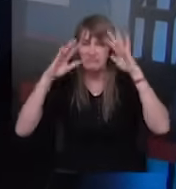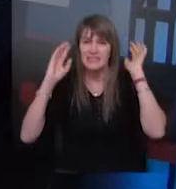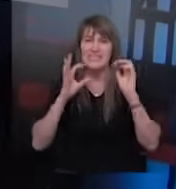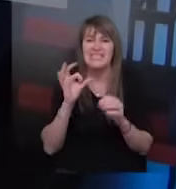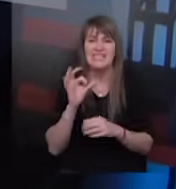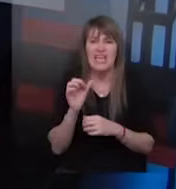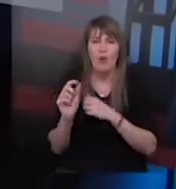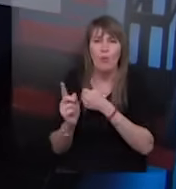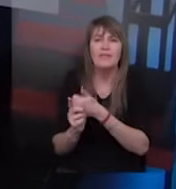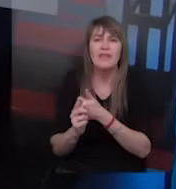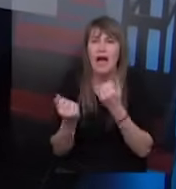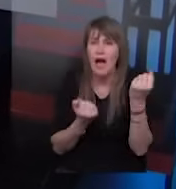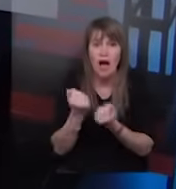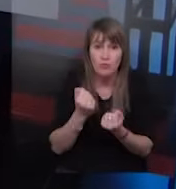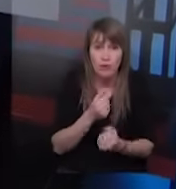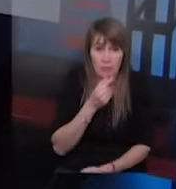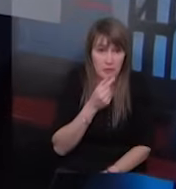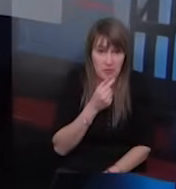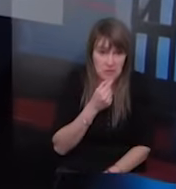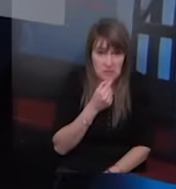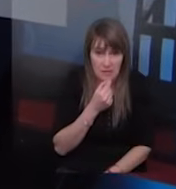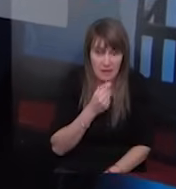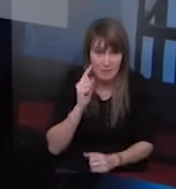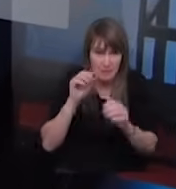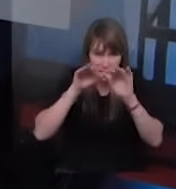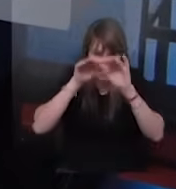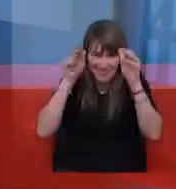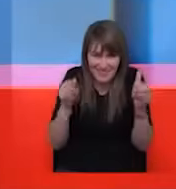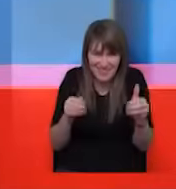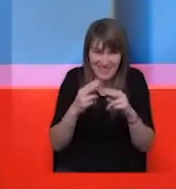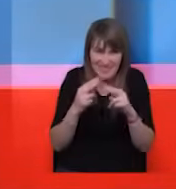en vehículos policiales. ¿No? En esa época, en la chanchita, claro. Famosa. ¿No?